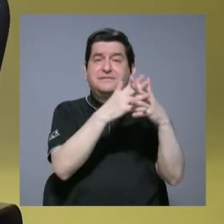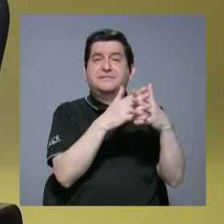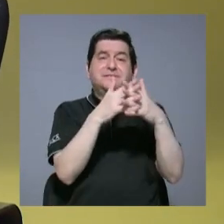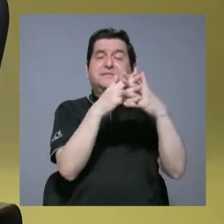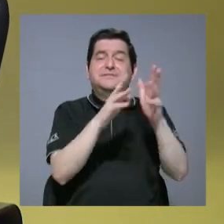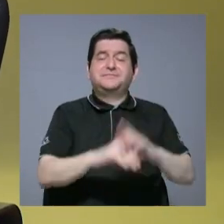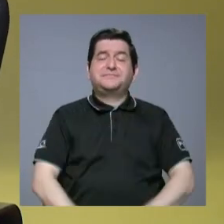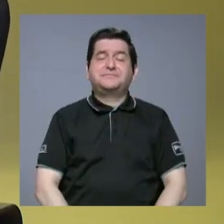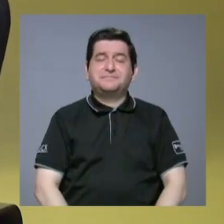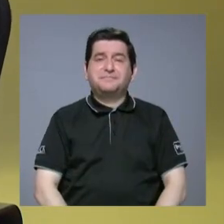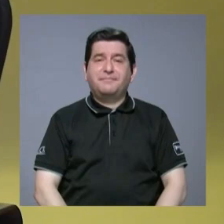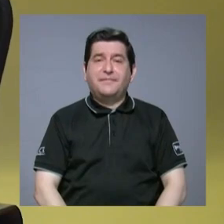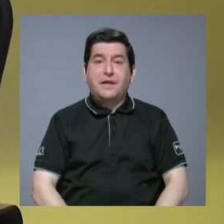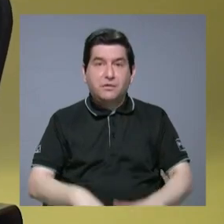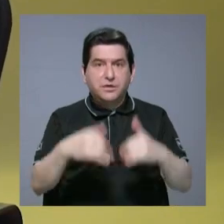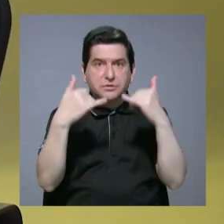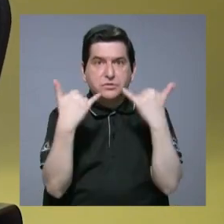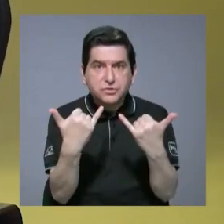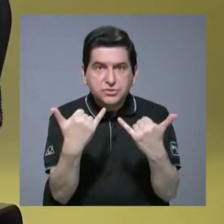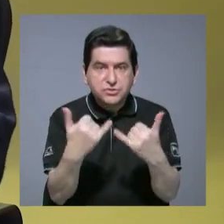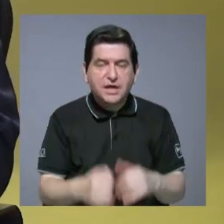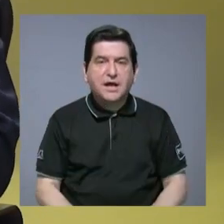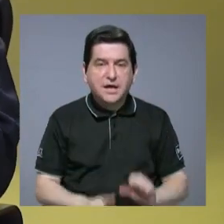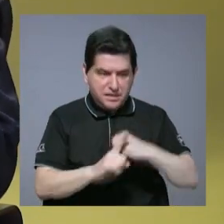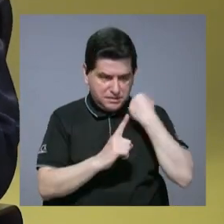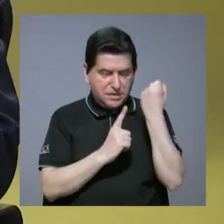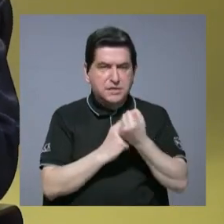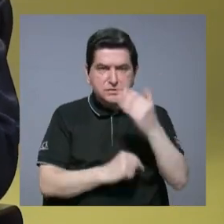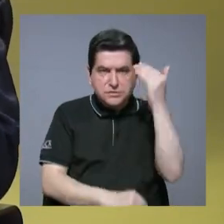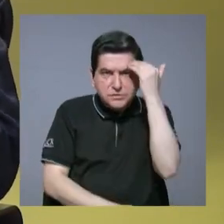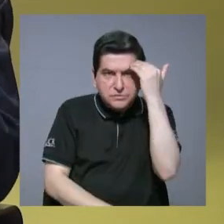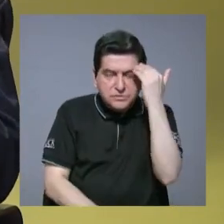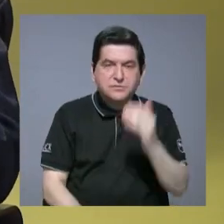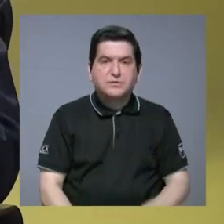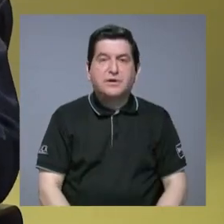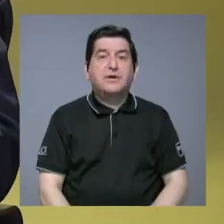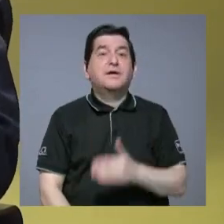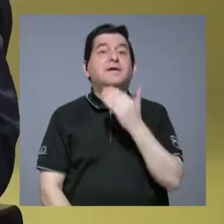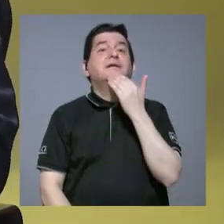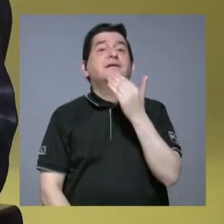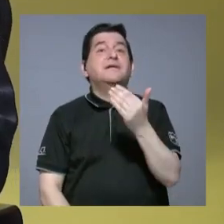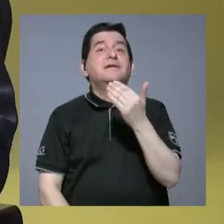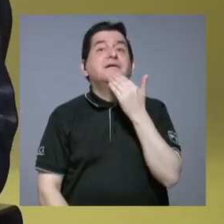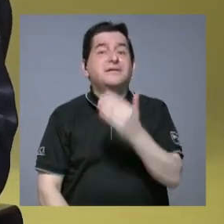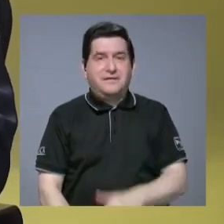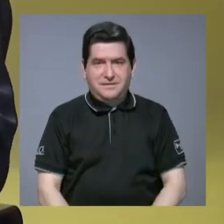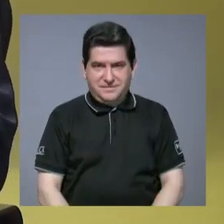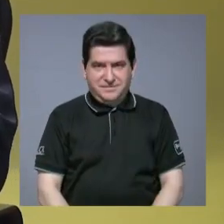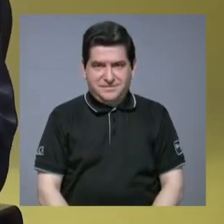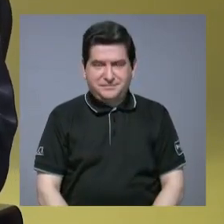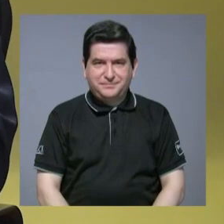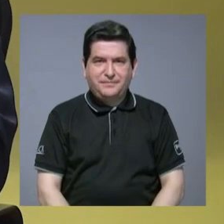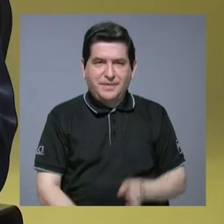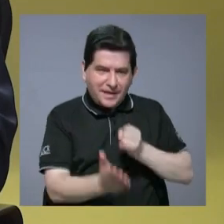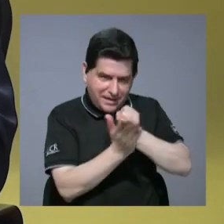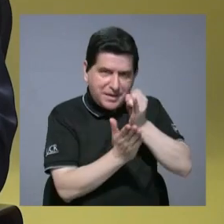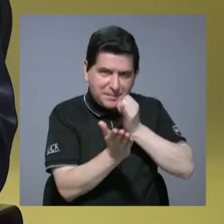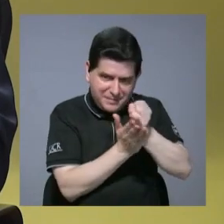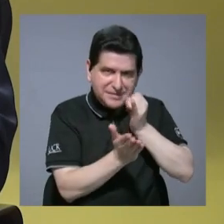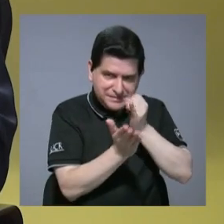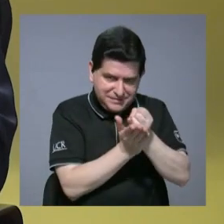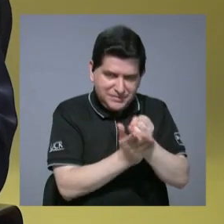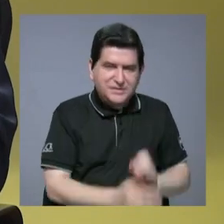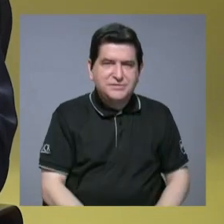Unidos. Cuando se llega a ese punto, gracias, reitero, tanto a las